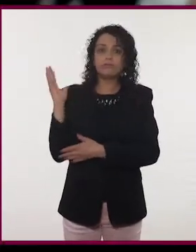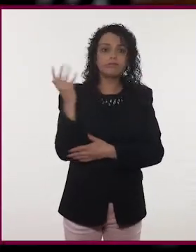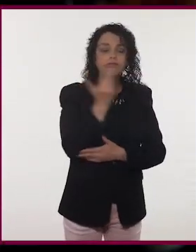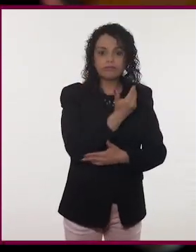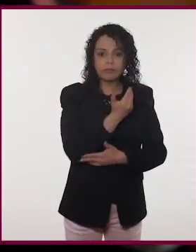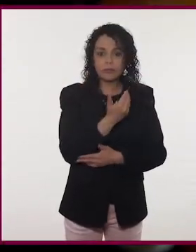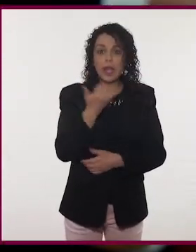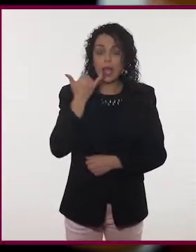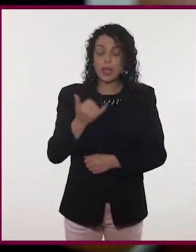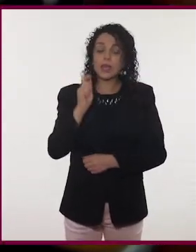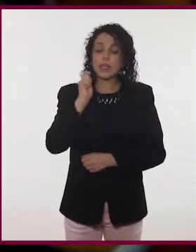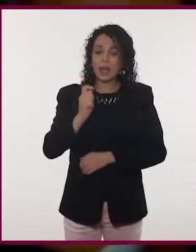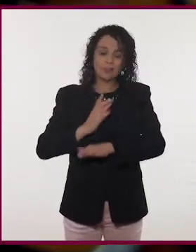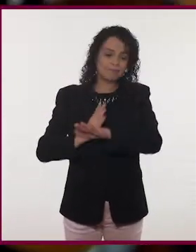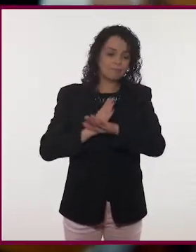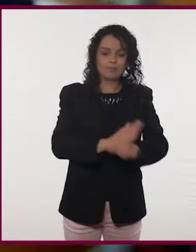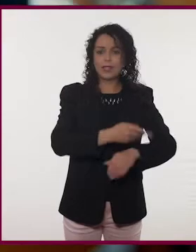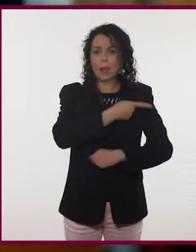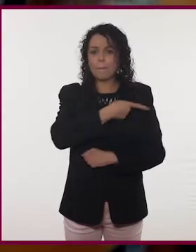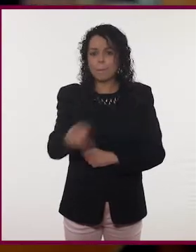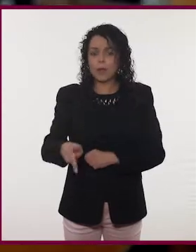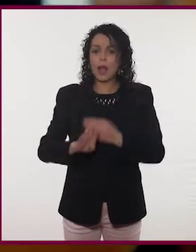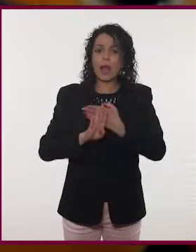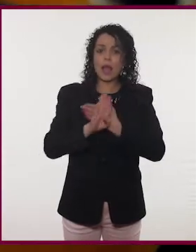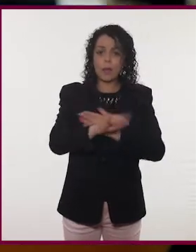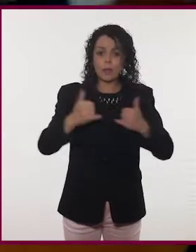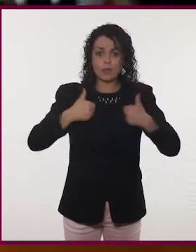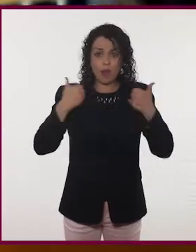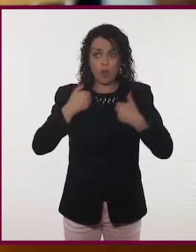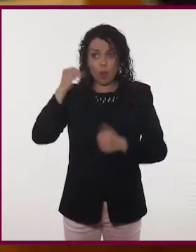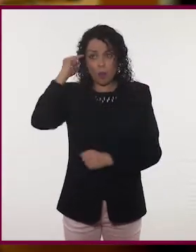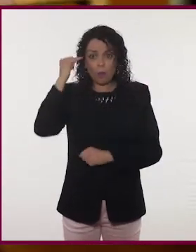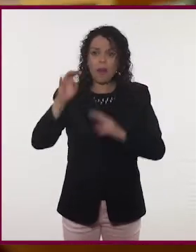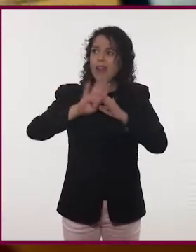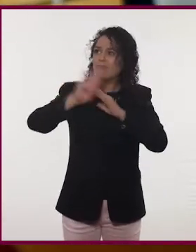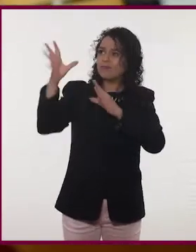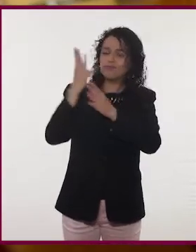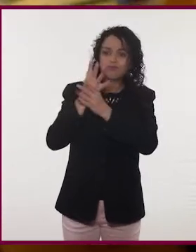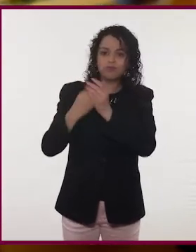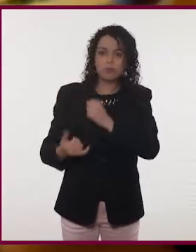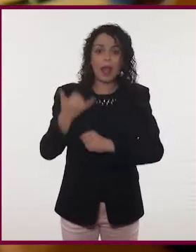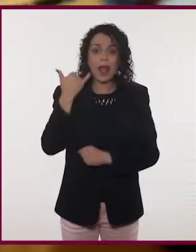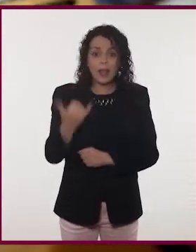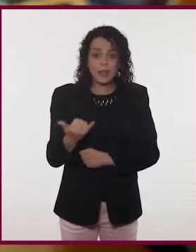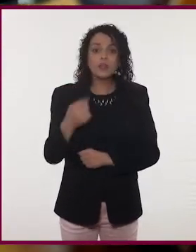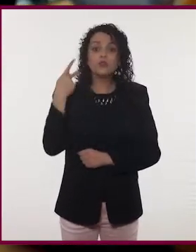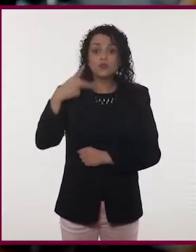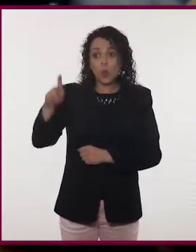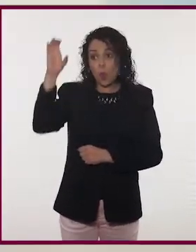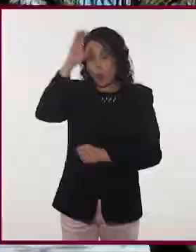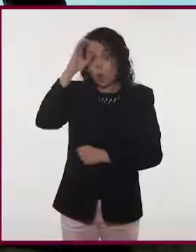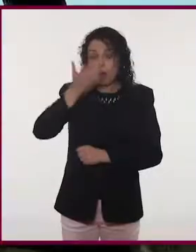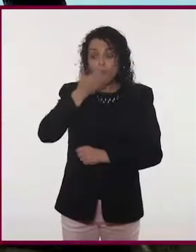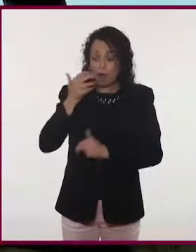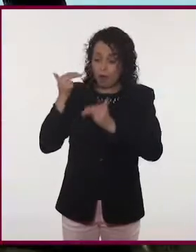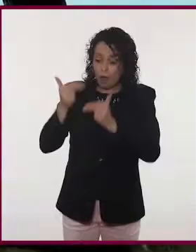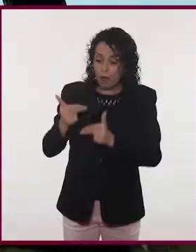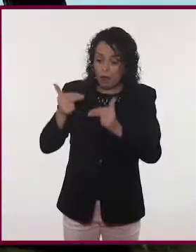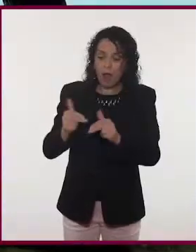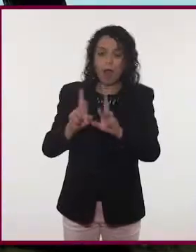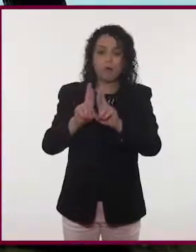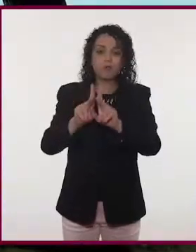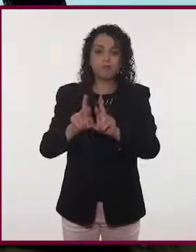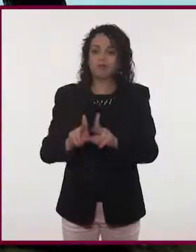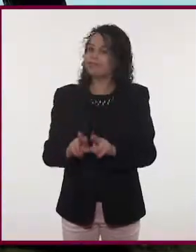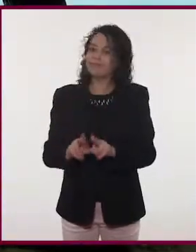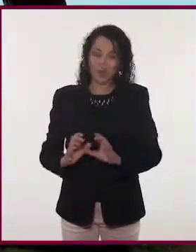para frenar la pobreza, evitar la migración de jóvenes indígenas y con ello el deterioro de sus tradiciones. Muchas de las